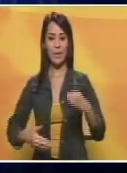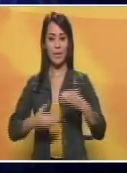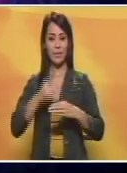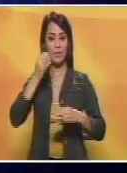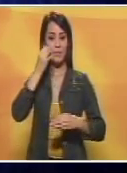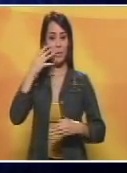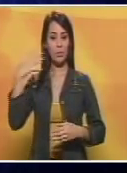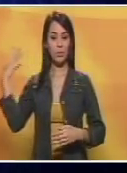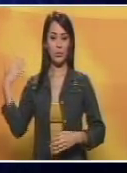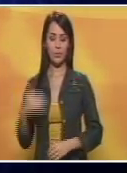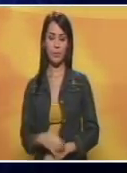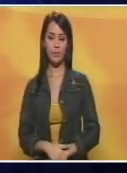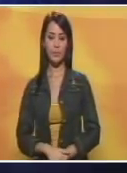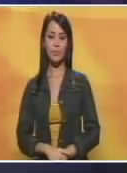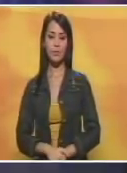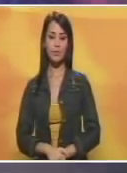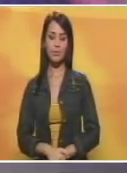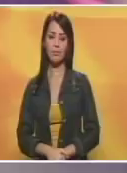y